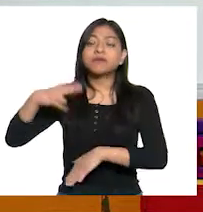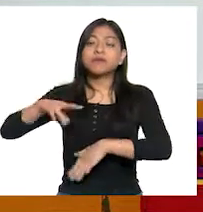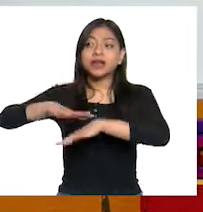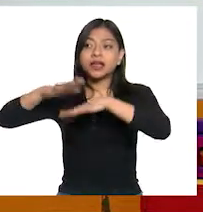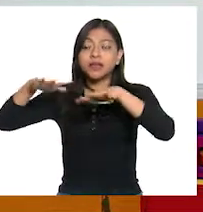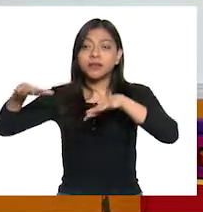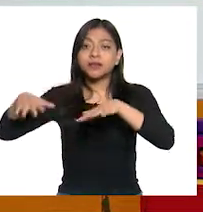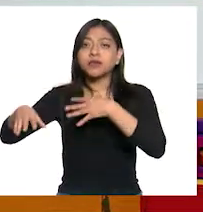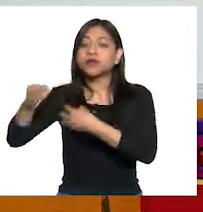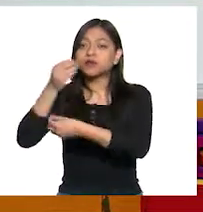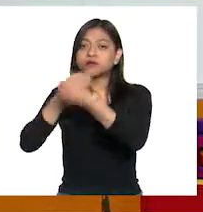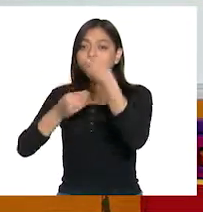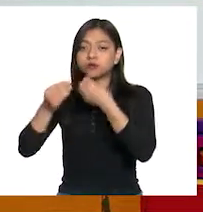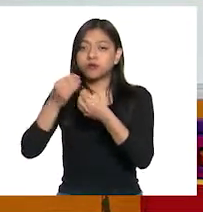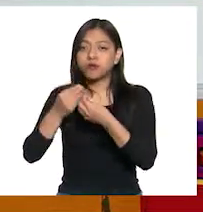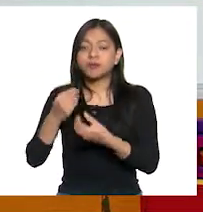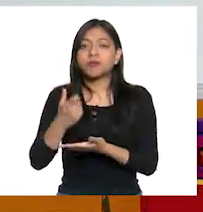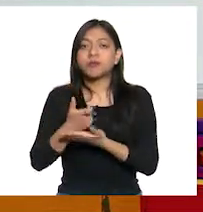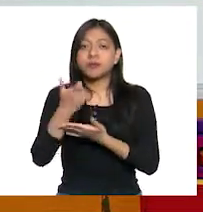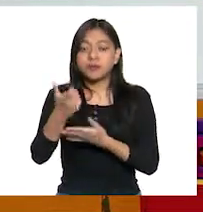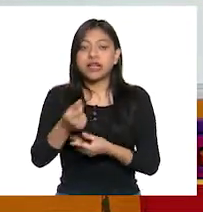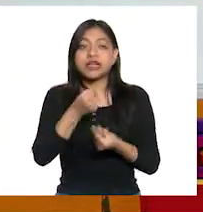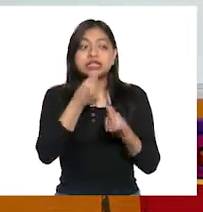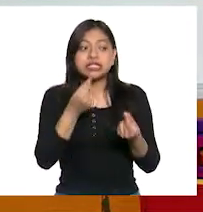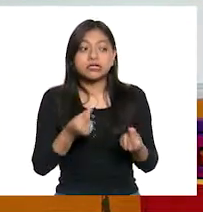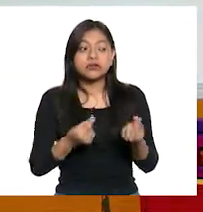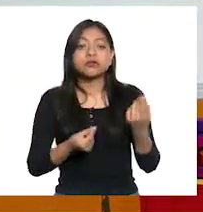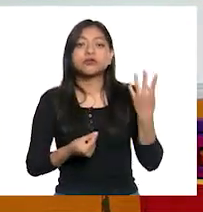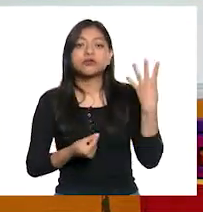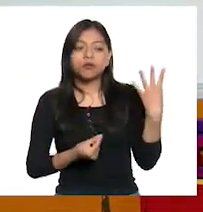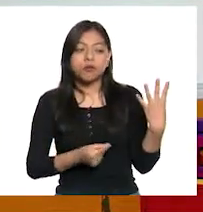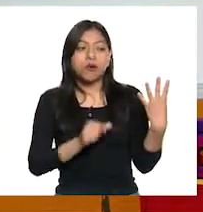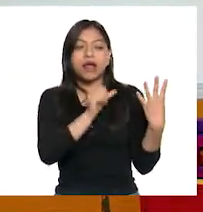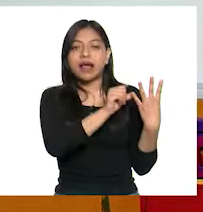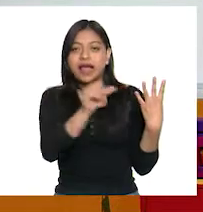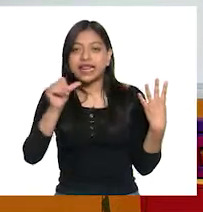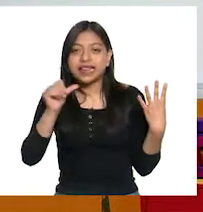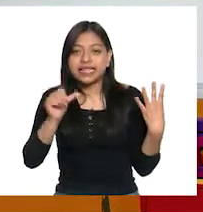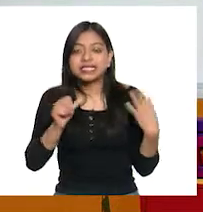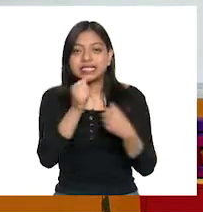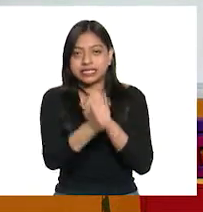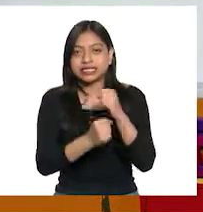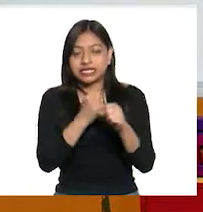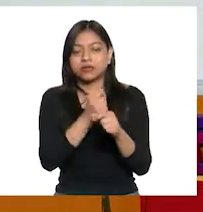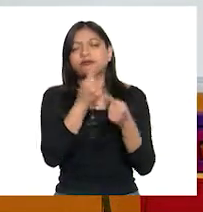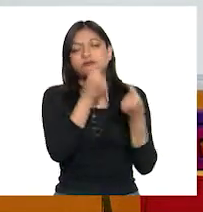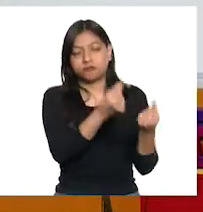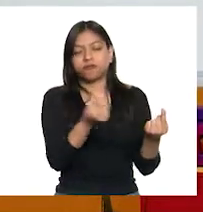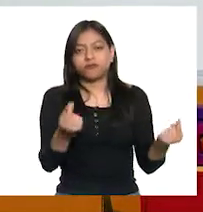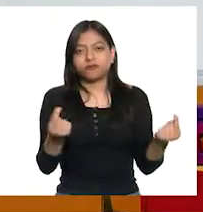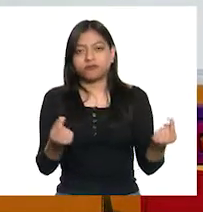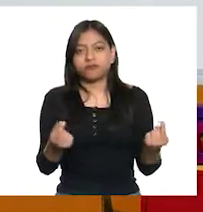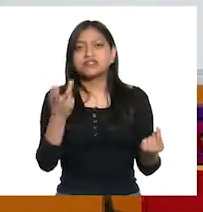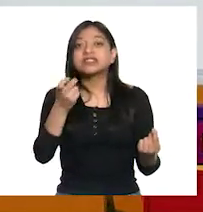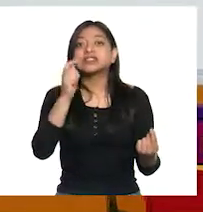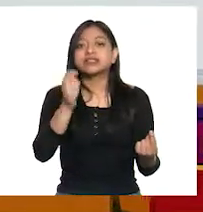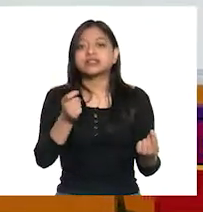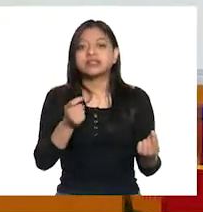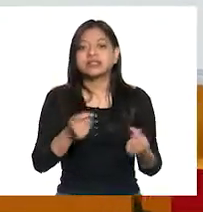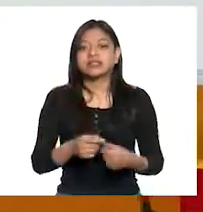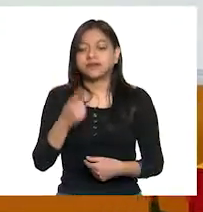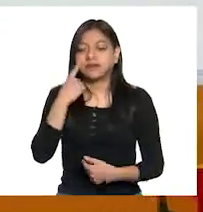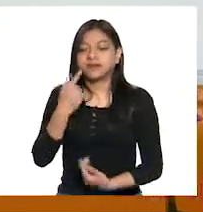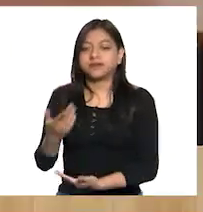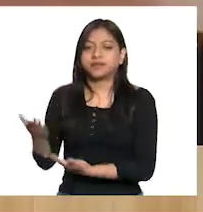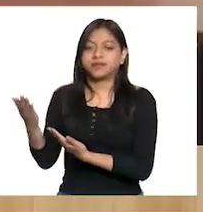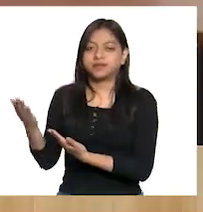4 a 16 años. Muy bien, niños y niñas de 4 y 16 años. Eso significa este asterisco de abajo.